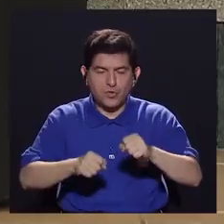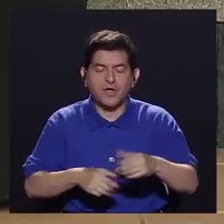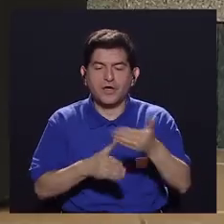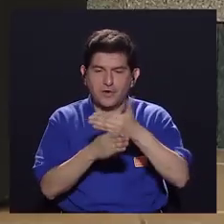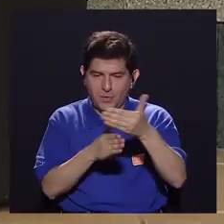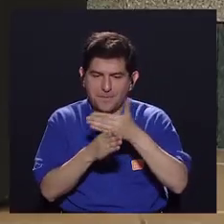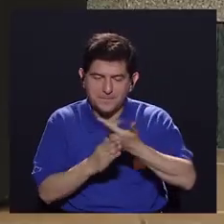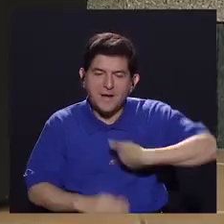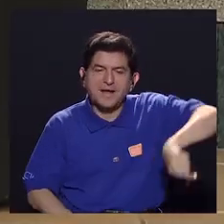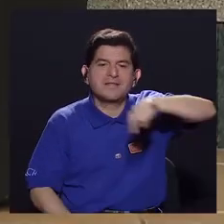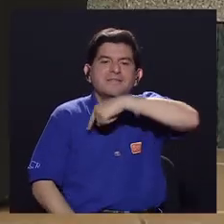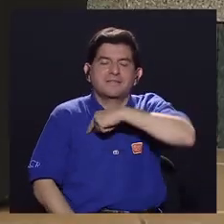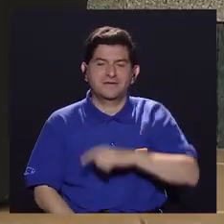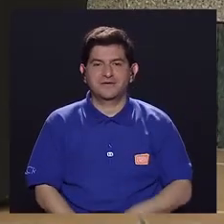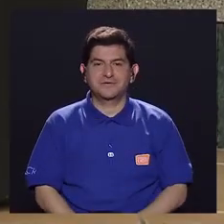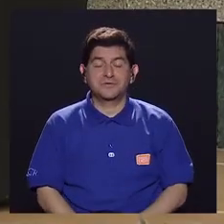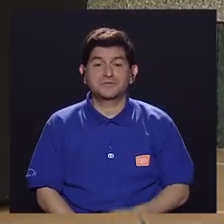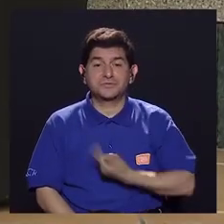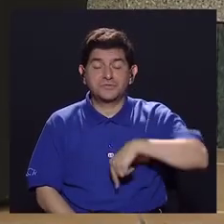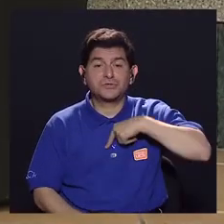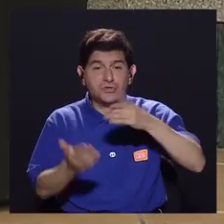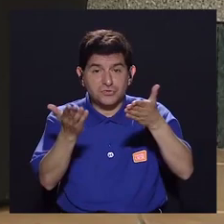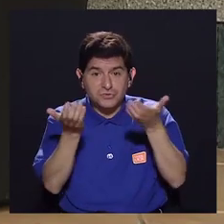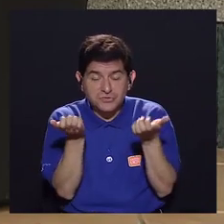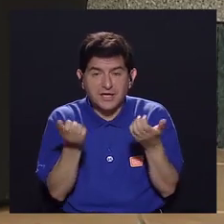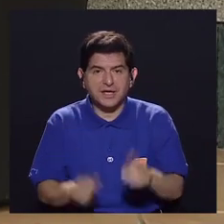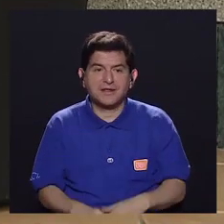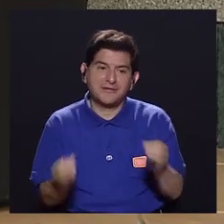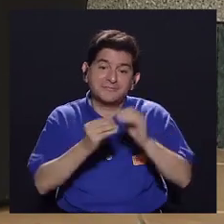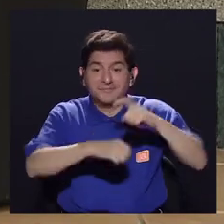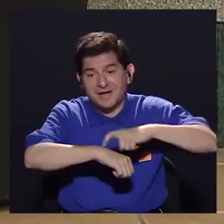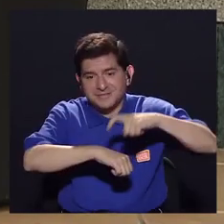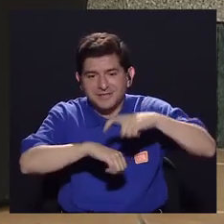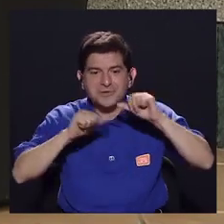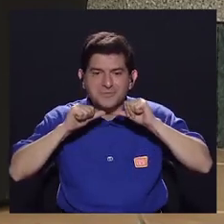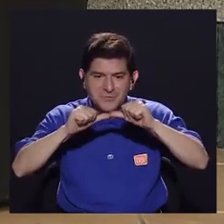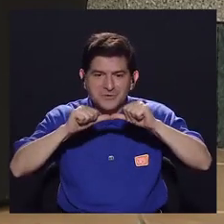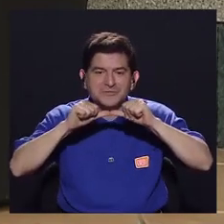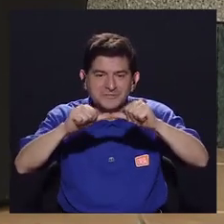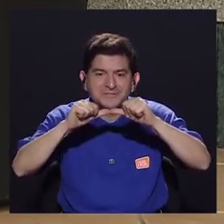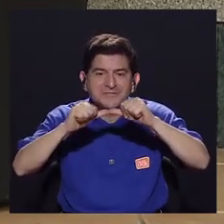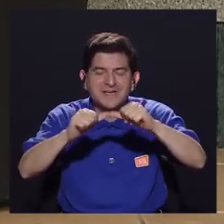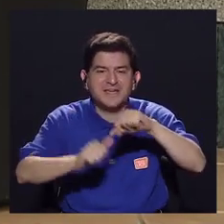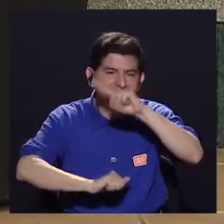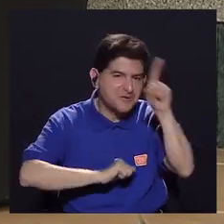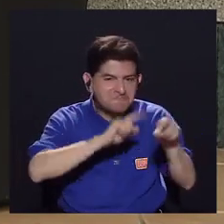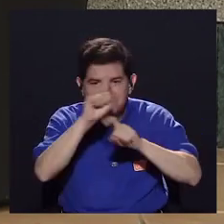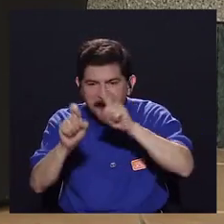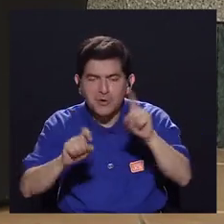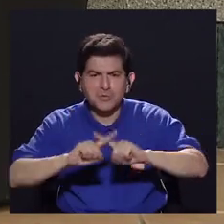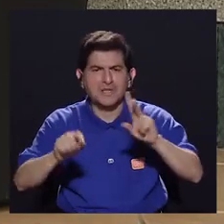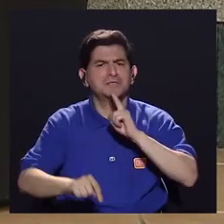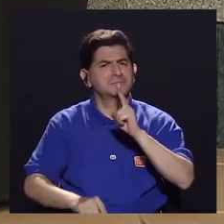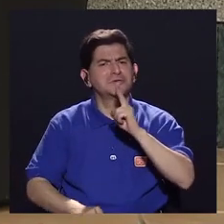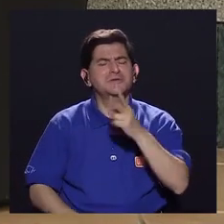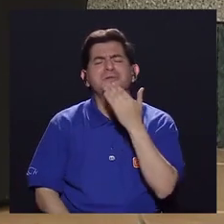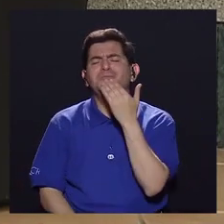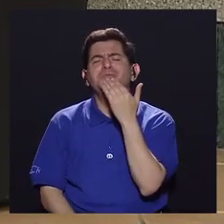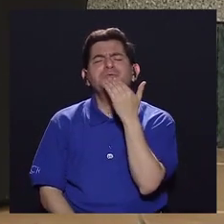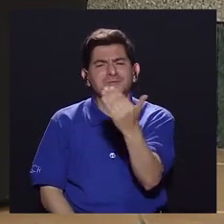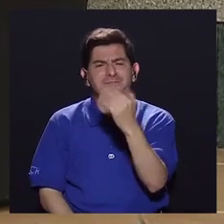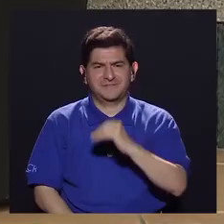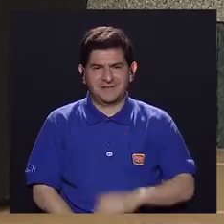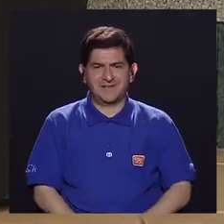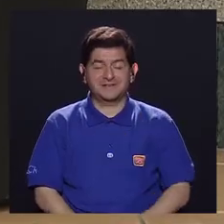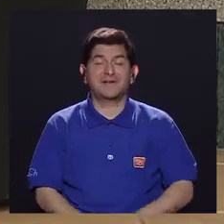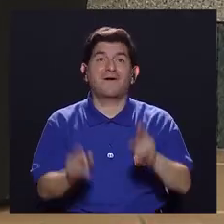la información que usted pudo compartir con nosotros, realmente pues hubiéramos querido tener incluso hasta más tiempo para seguir haciendo preguntas,